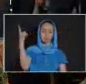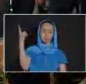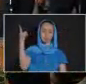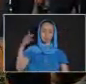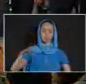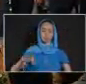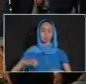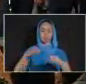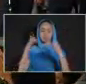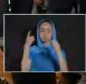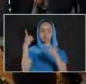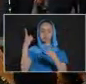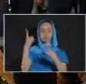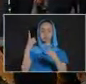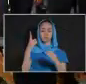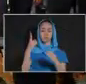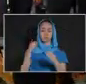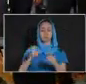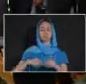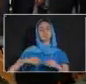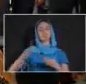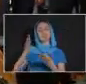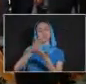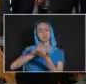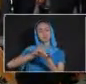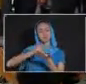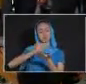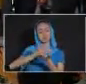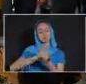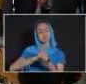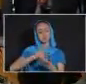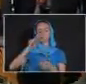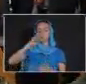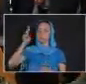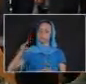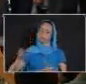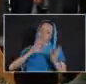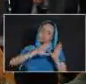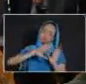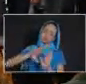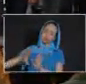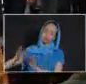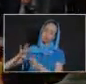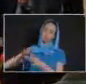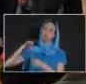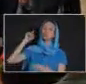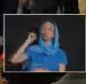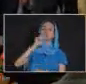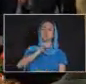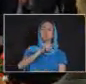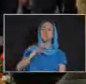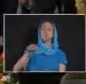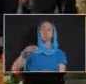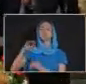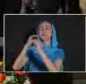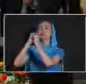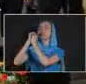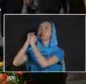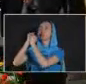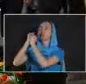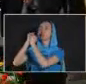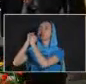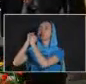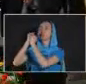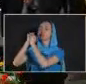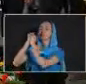como una ofrenda. Nunca te apartes de ellos, papito lindo, por favor. Y no permitas que ellos se aparten.